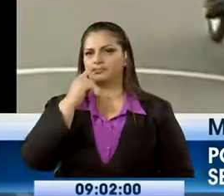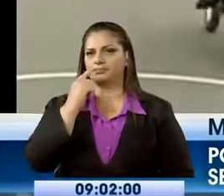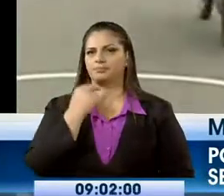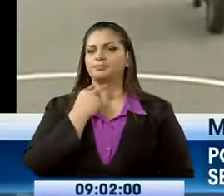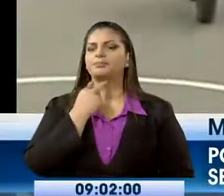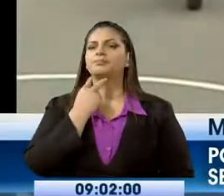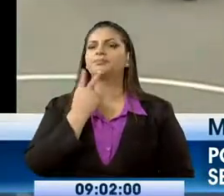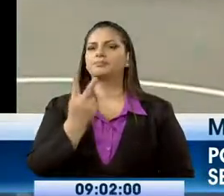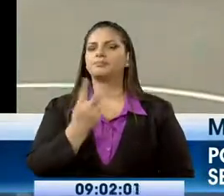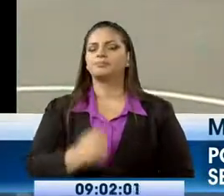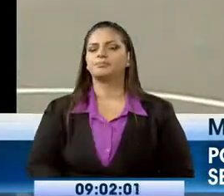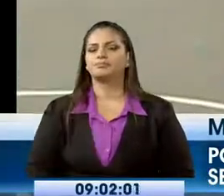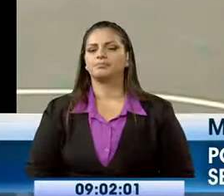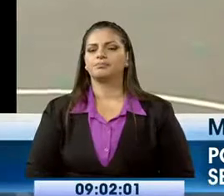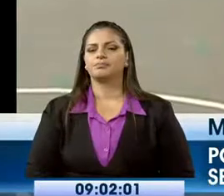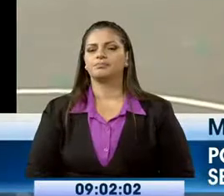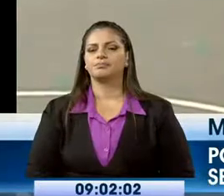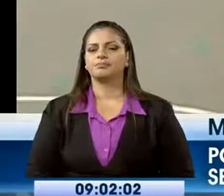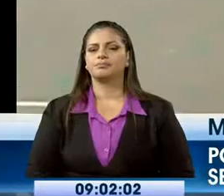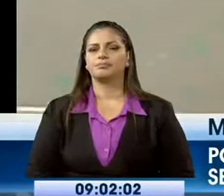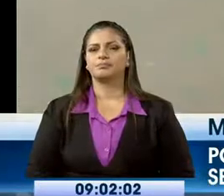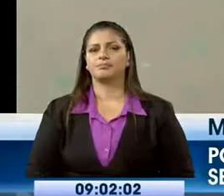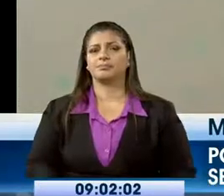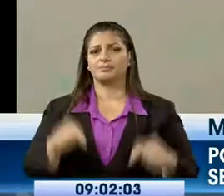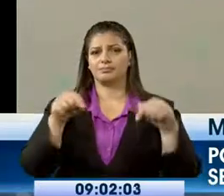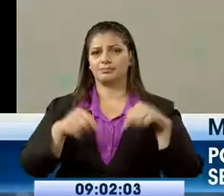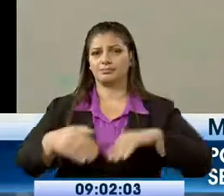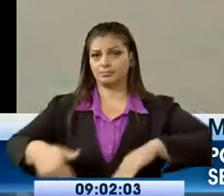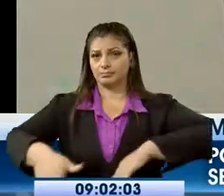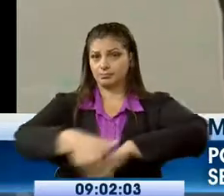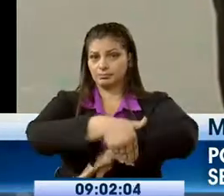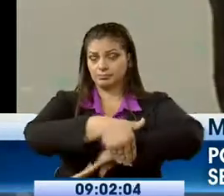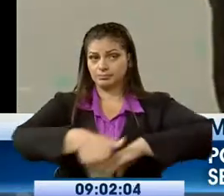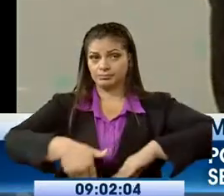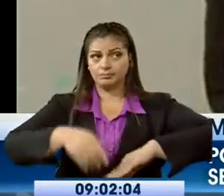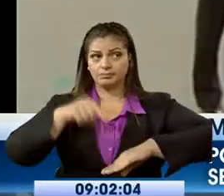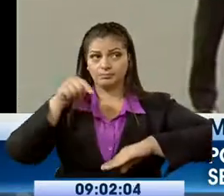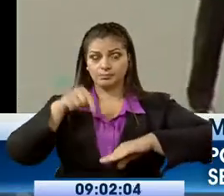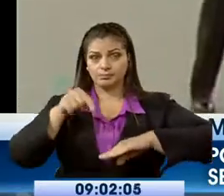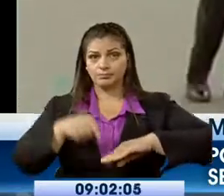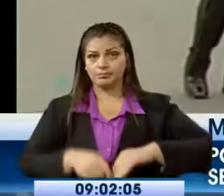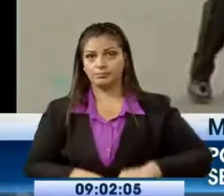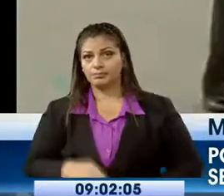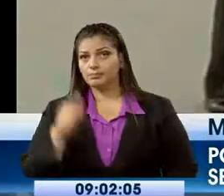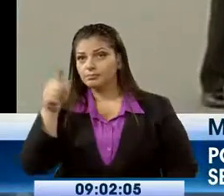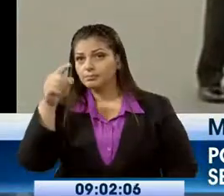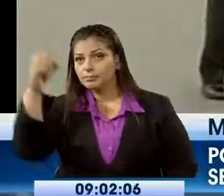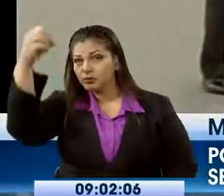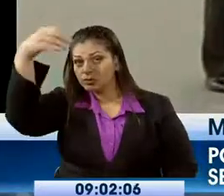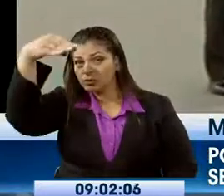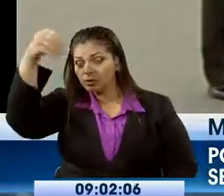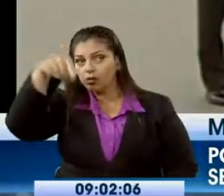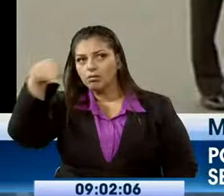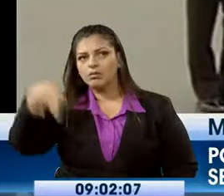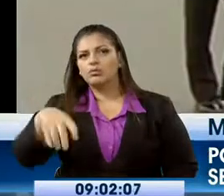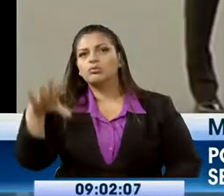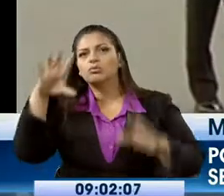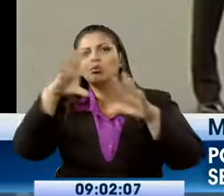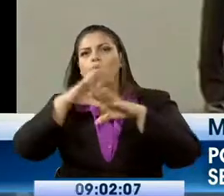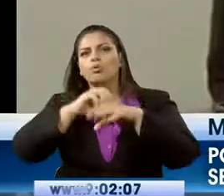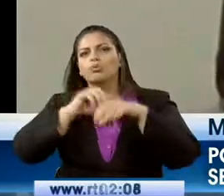esta situación es que esta calle de aquí, desde ahí el último foco para allá, es tiniebla.